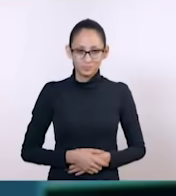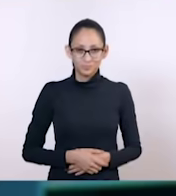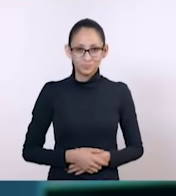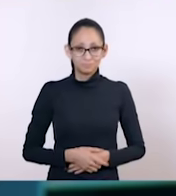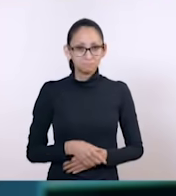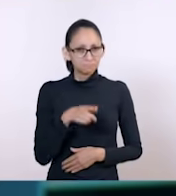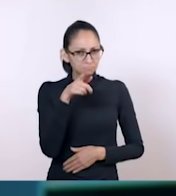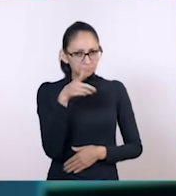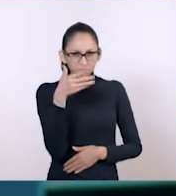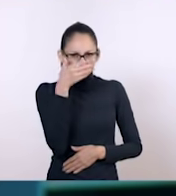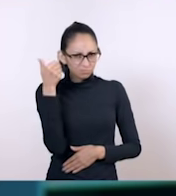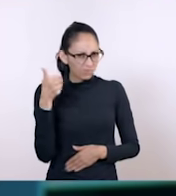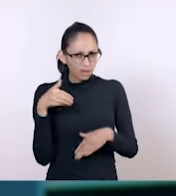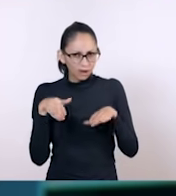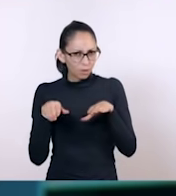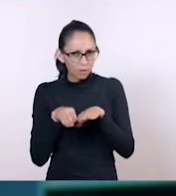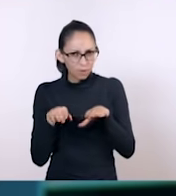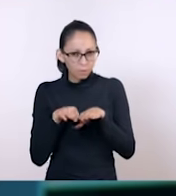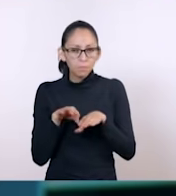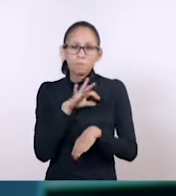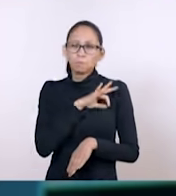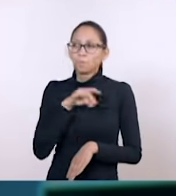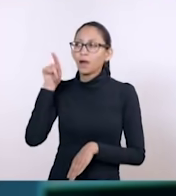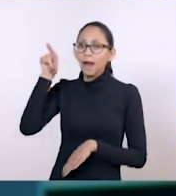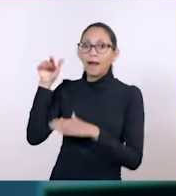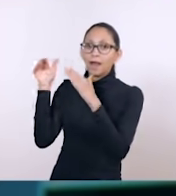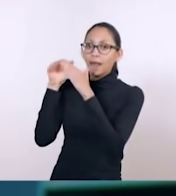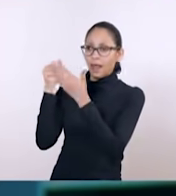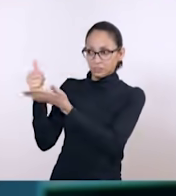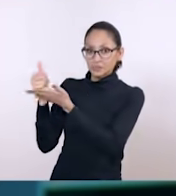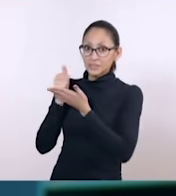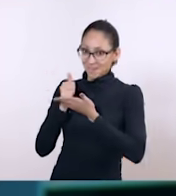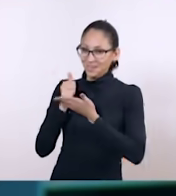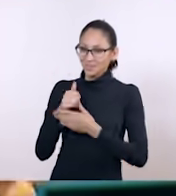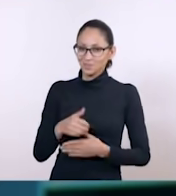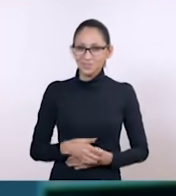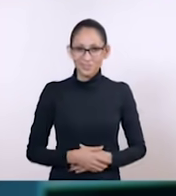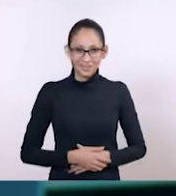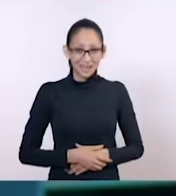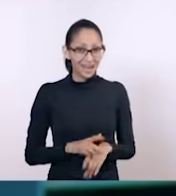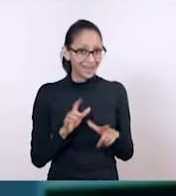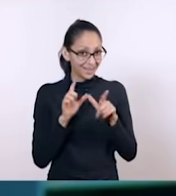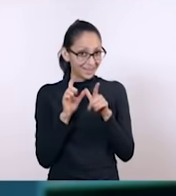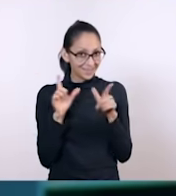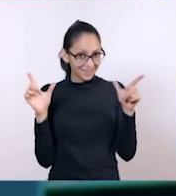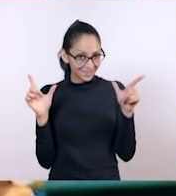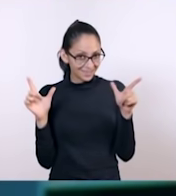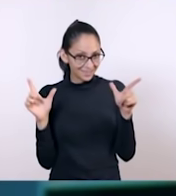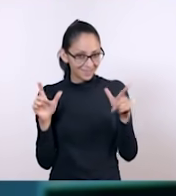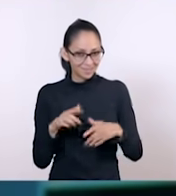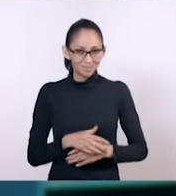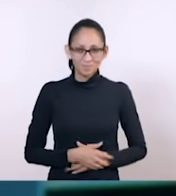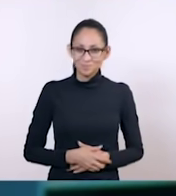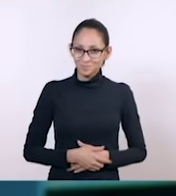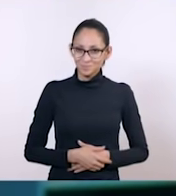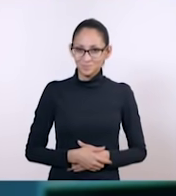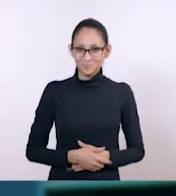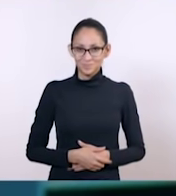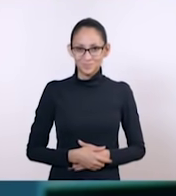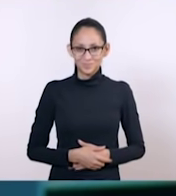Si no sabes cómo hacerlo, pida ayuda en casa. ¿Lista?